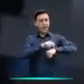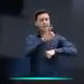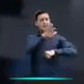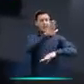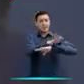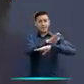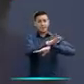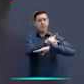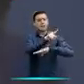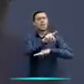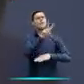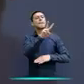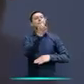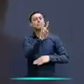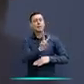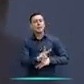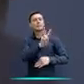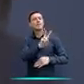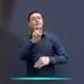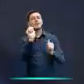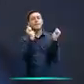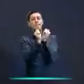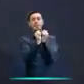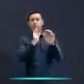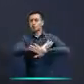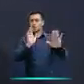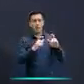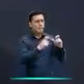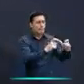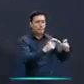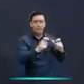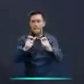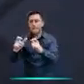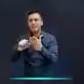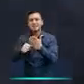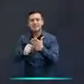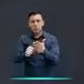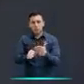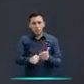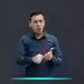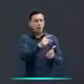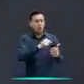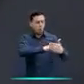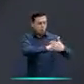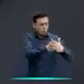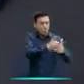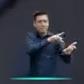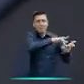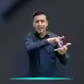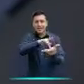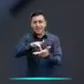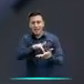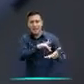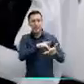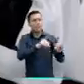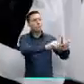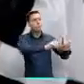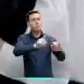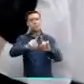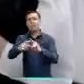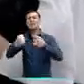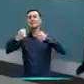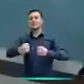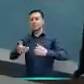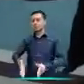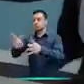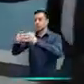viernes 27 de mayo se suspenderá la entrega de cédulas de ciudadanía que se encuentran pendientes por reclamar en las distintas sedes de la registraduría